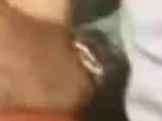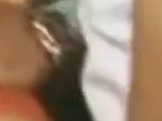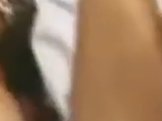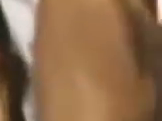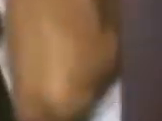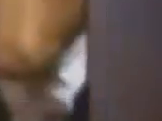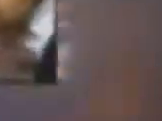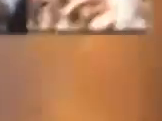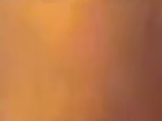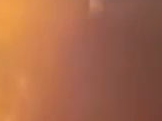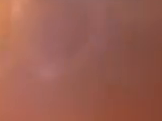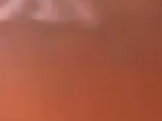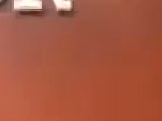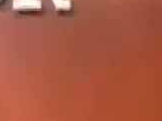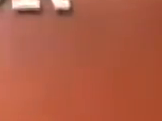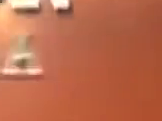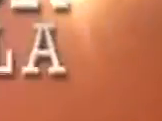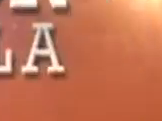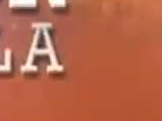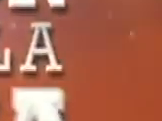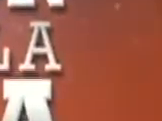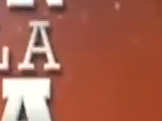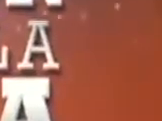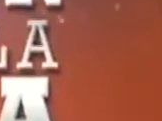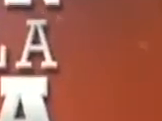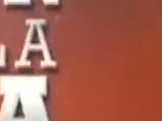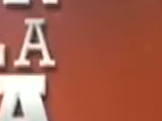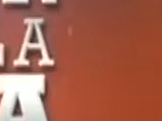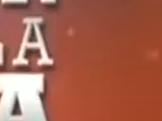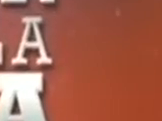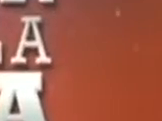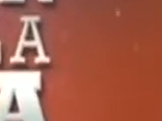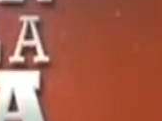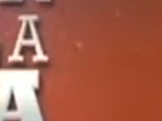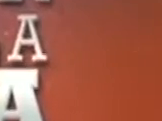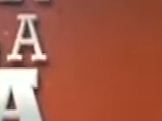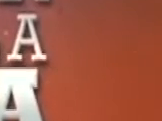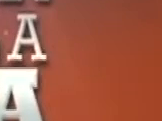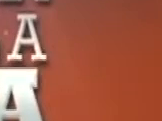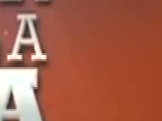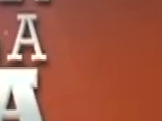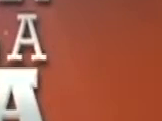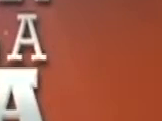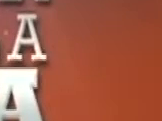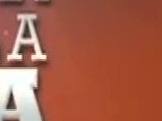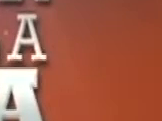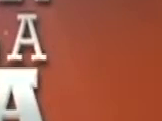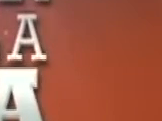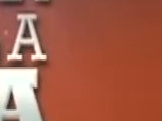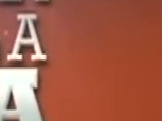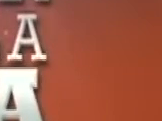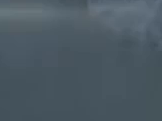solidaridad con amor seguimos la marcha